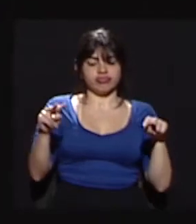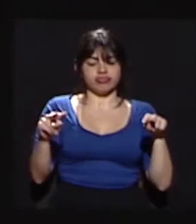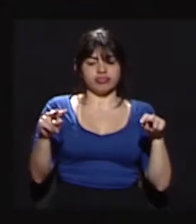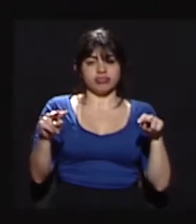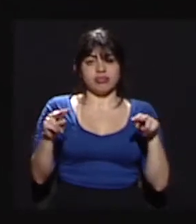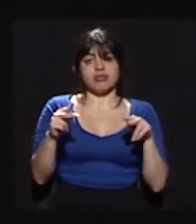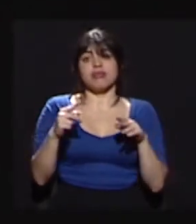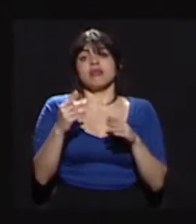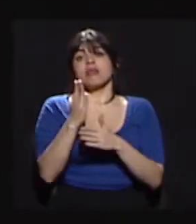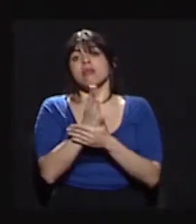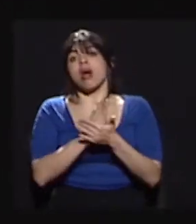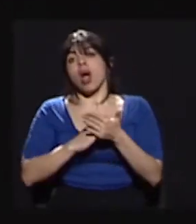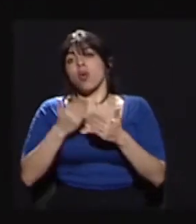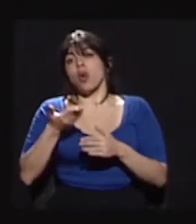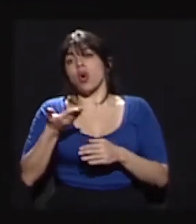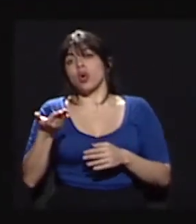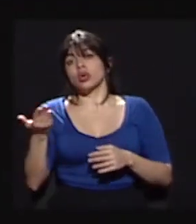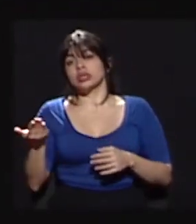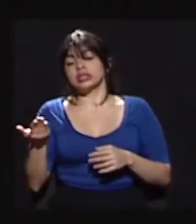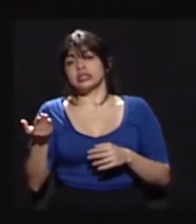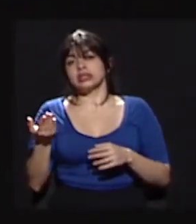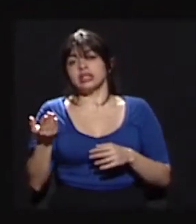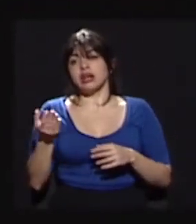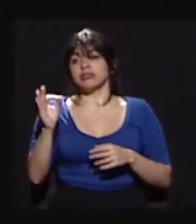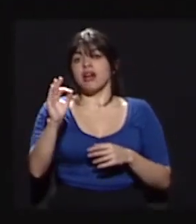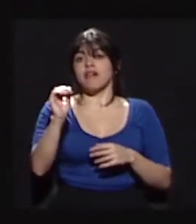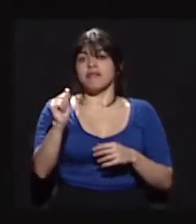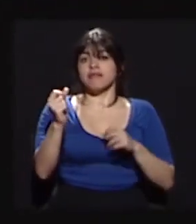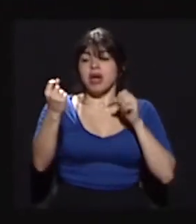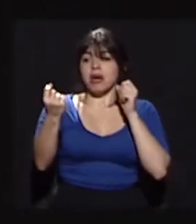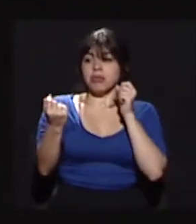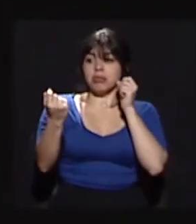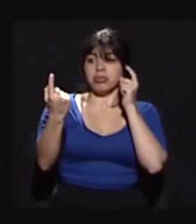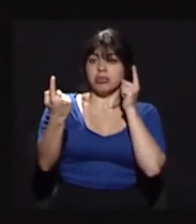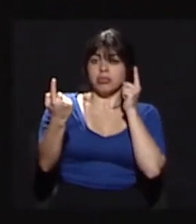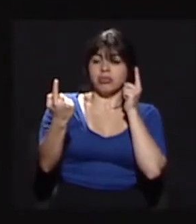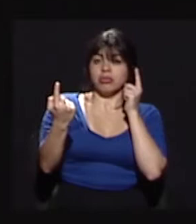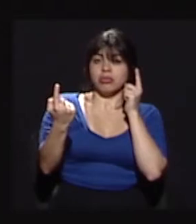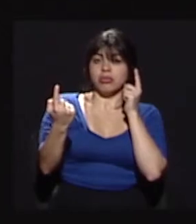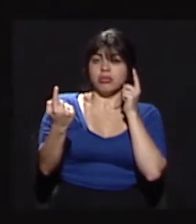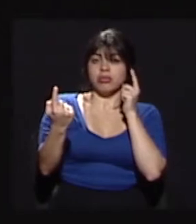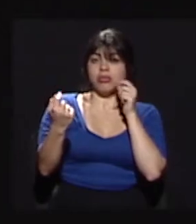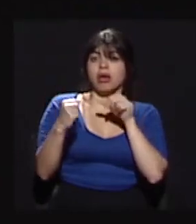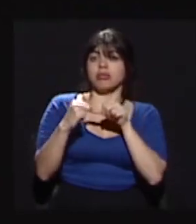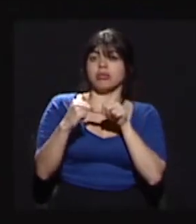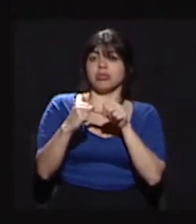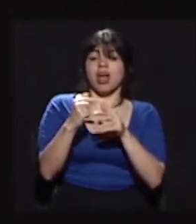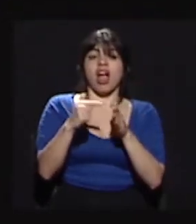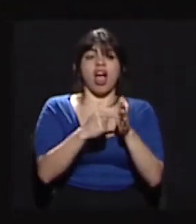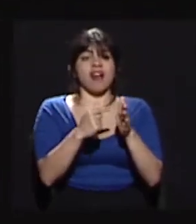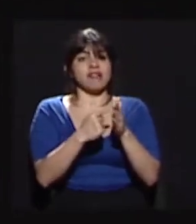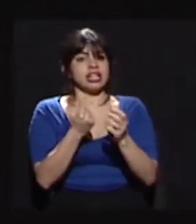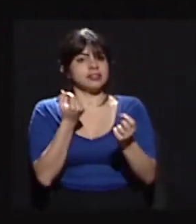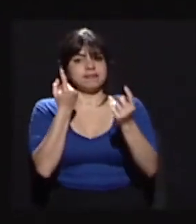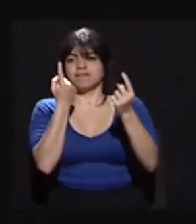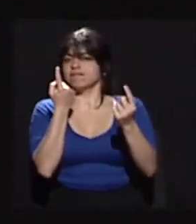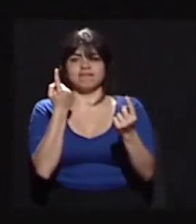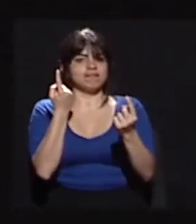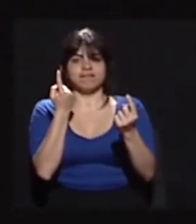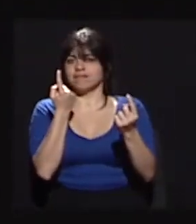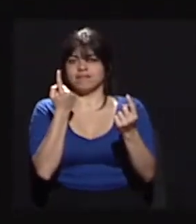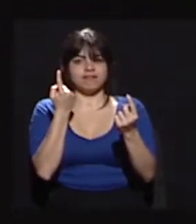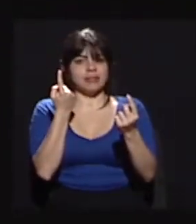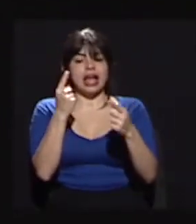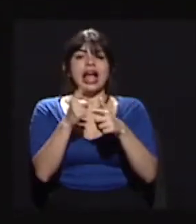en algunas cosas el entendimiento con el frente amplio va a ser se va a sostener y muchas cosas no y estamos